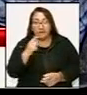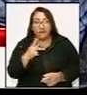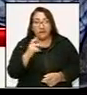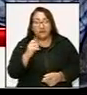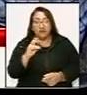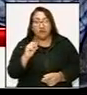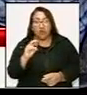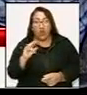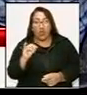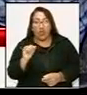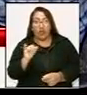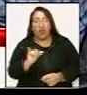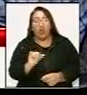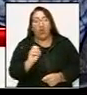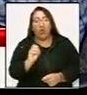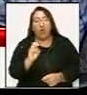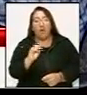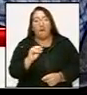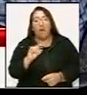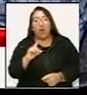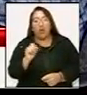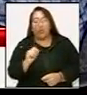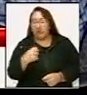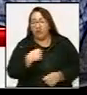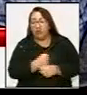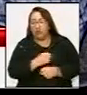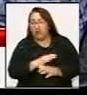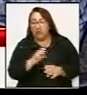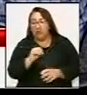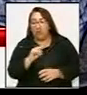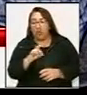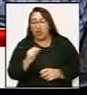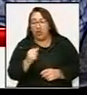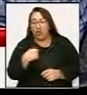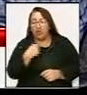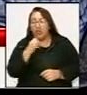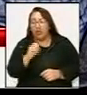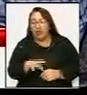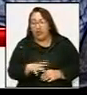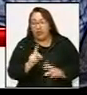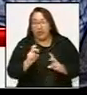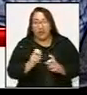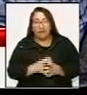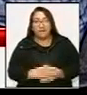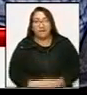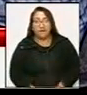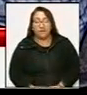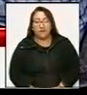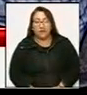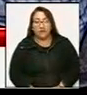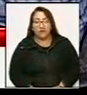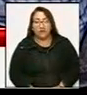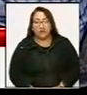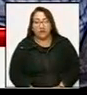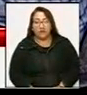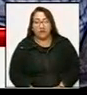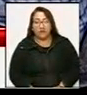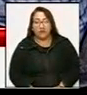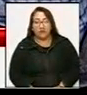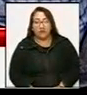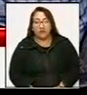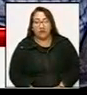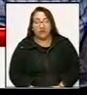en la gestión del señor Moreno, o eran distintos? Yo no he trabajado con el señor Moreno. No, me refiero, en el caso de el señor Curi,